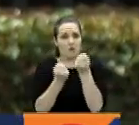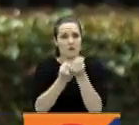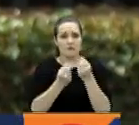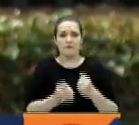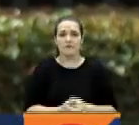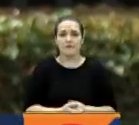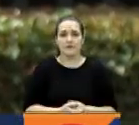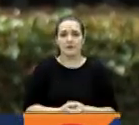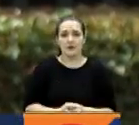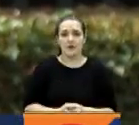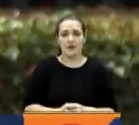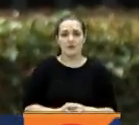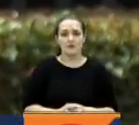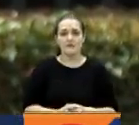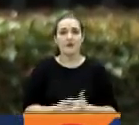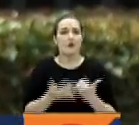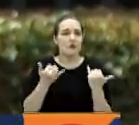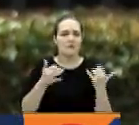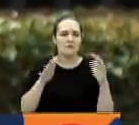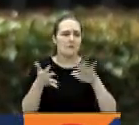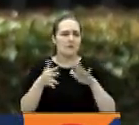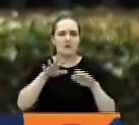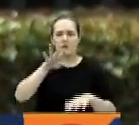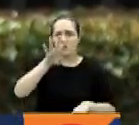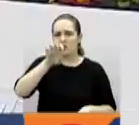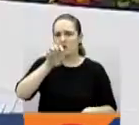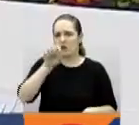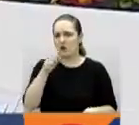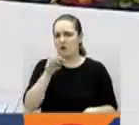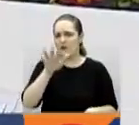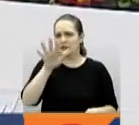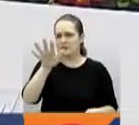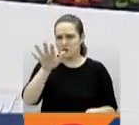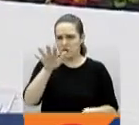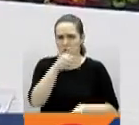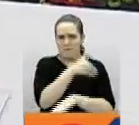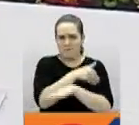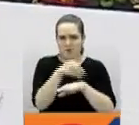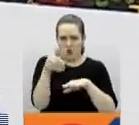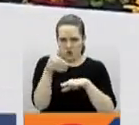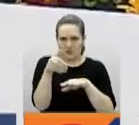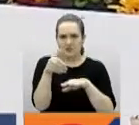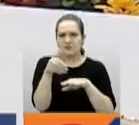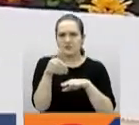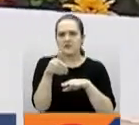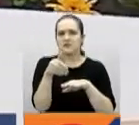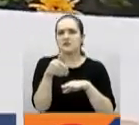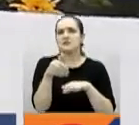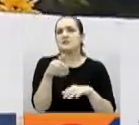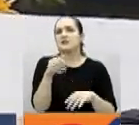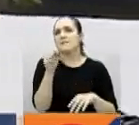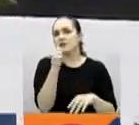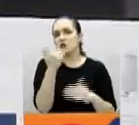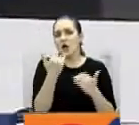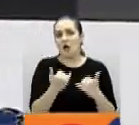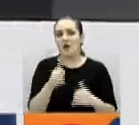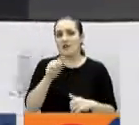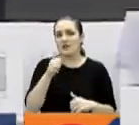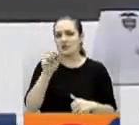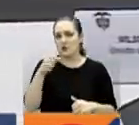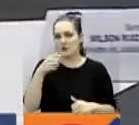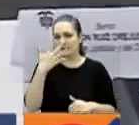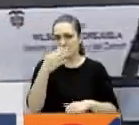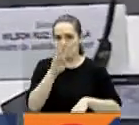menos de alrededor de 9.5 millones de pesos y este año va a ser de 10.5 y envió una advertencia